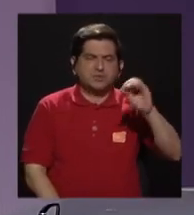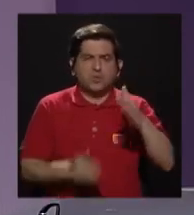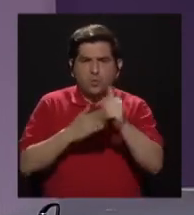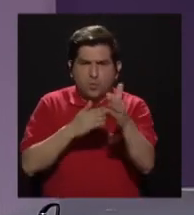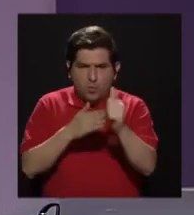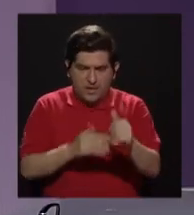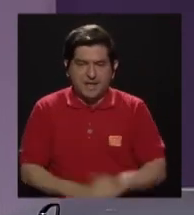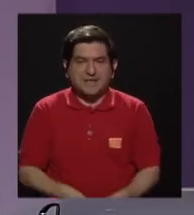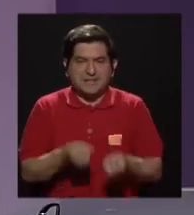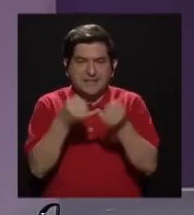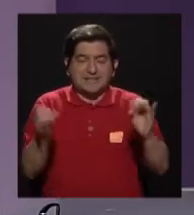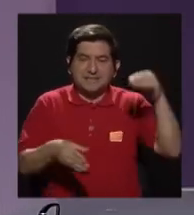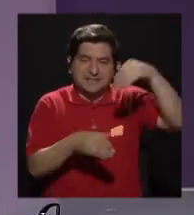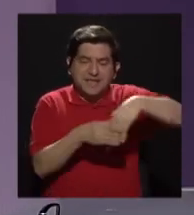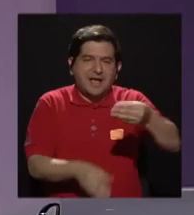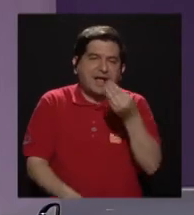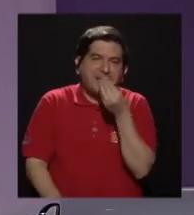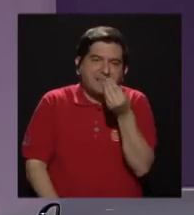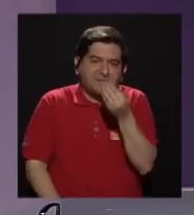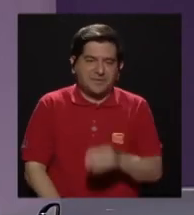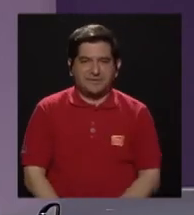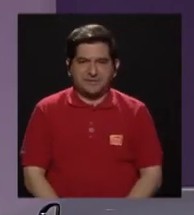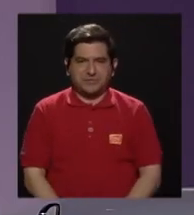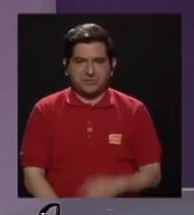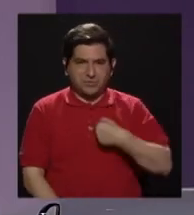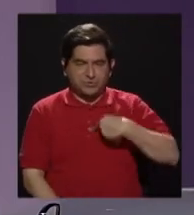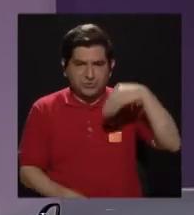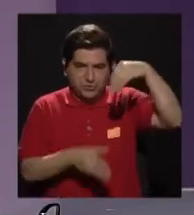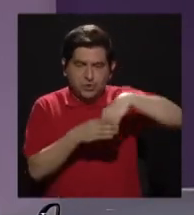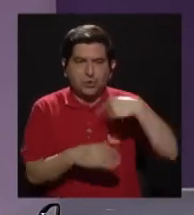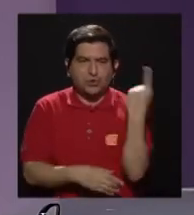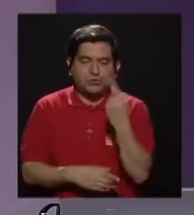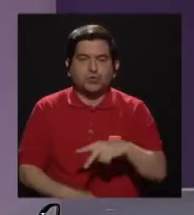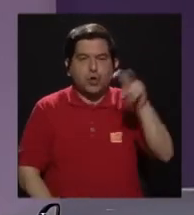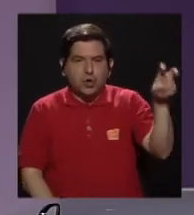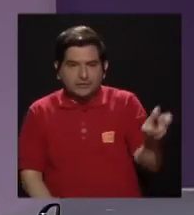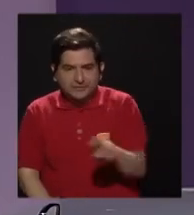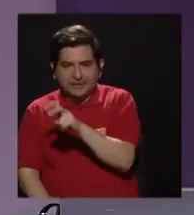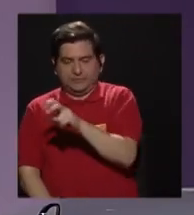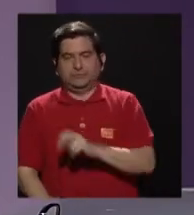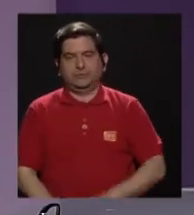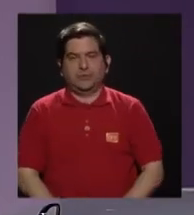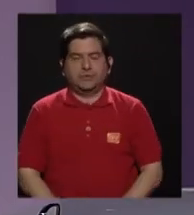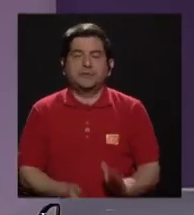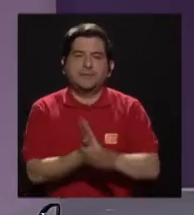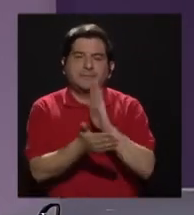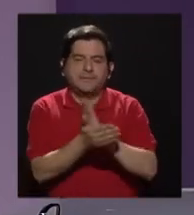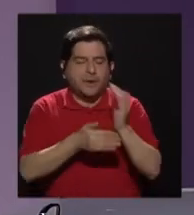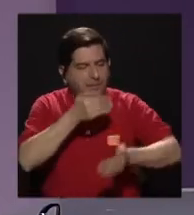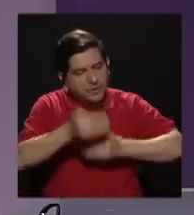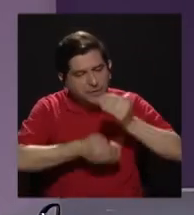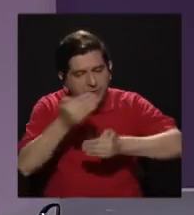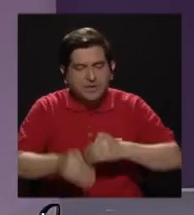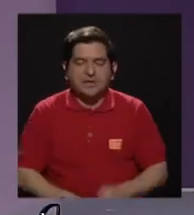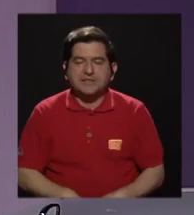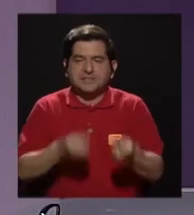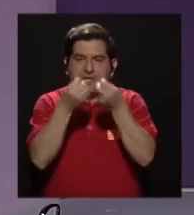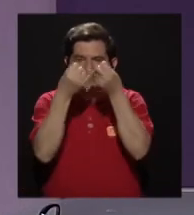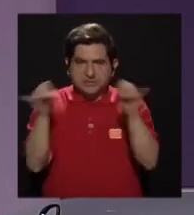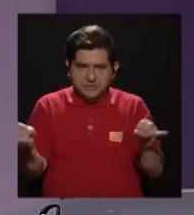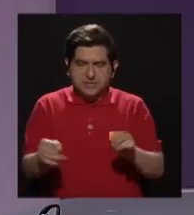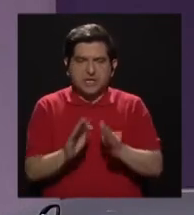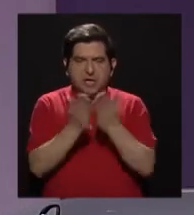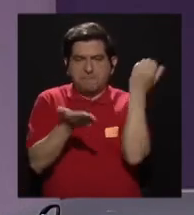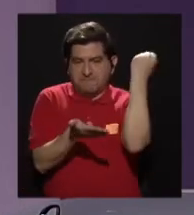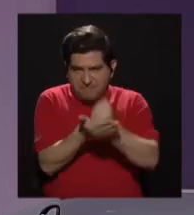$350, $340 sin meter alimentación. Ahí te estoy metiendo solo transporte, el papeleo, y no te estoy incluyendo visa.